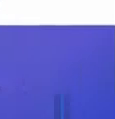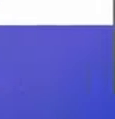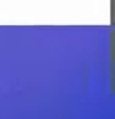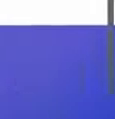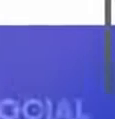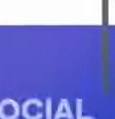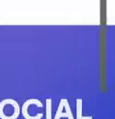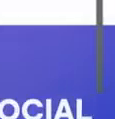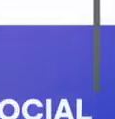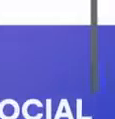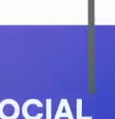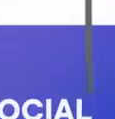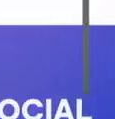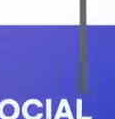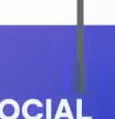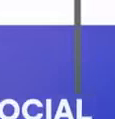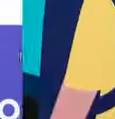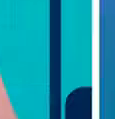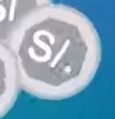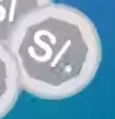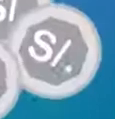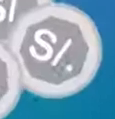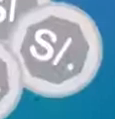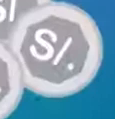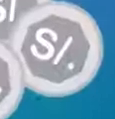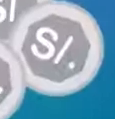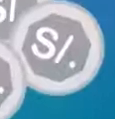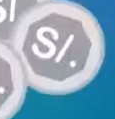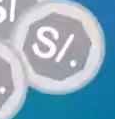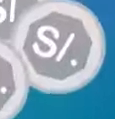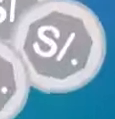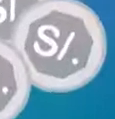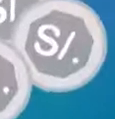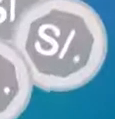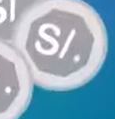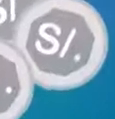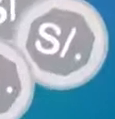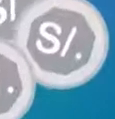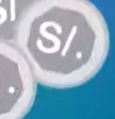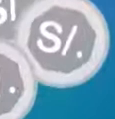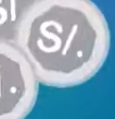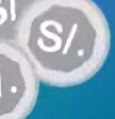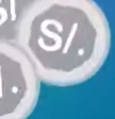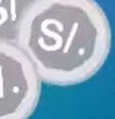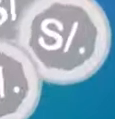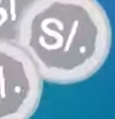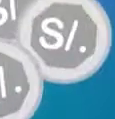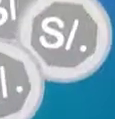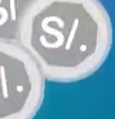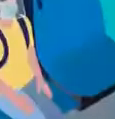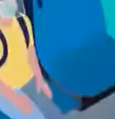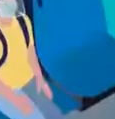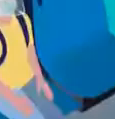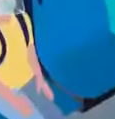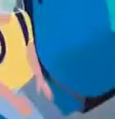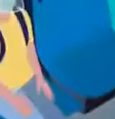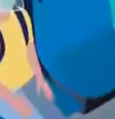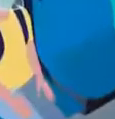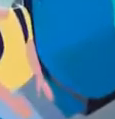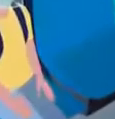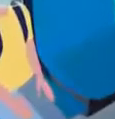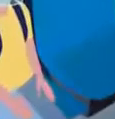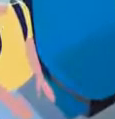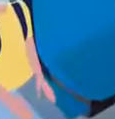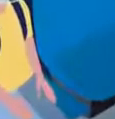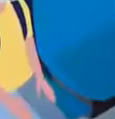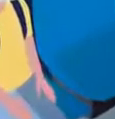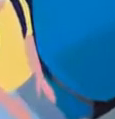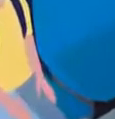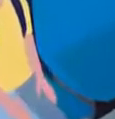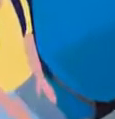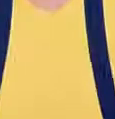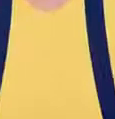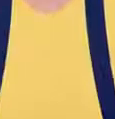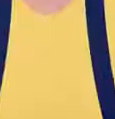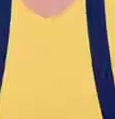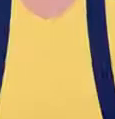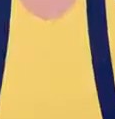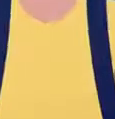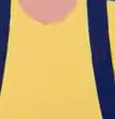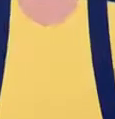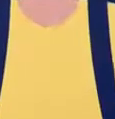Público. Mantén la distancia social. Paga por el servicio antes de subir al vehículo. Y viaja únicamente